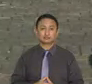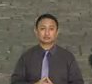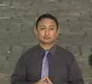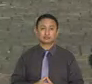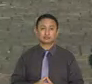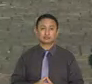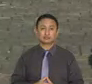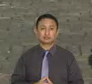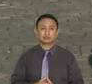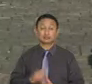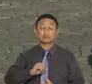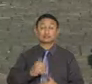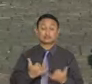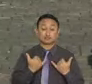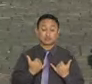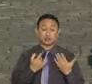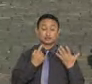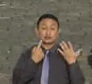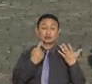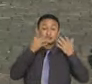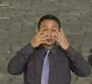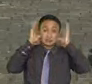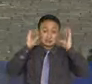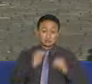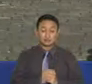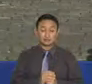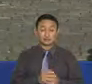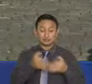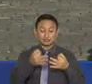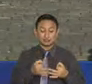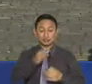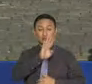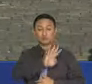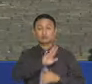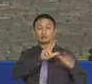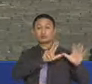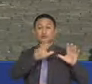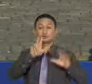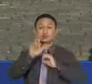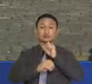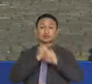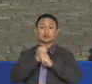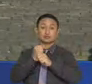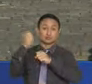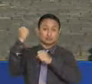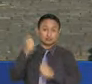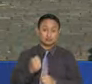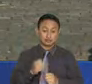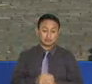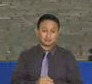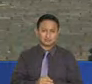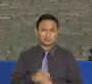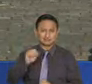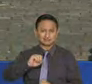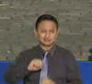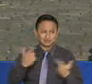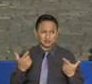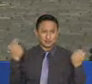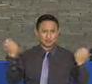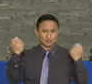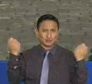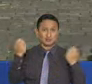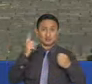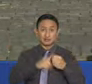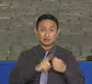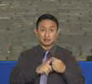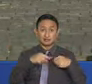y es así que hoy 6 de diciembre quito cumple 488 años de fundación y que mejor manera de festejar a la carita de